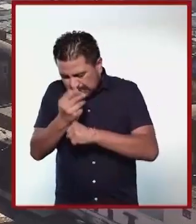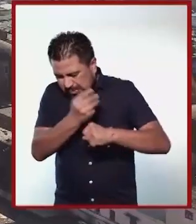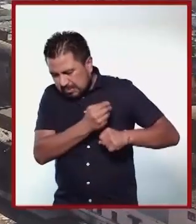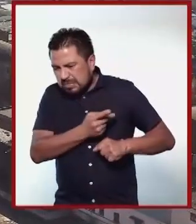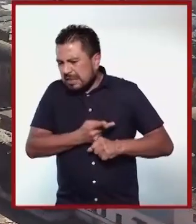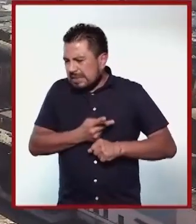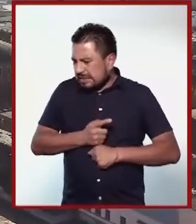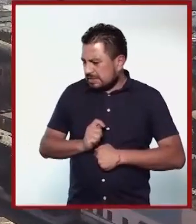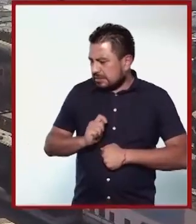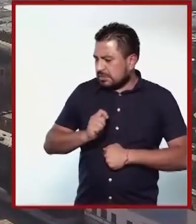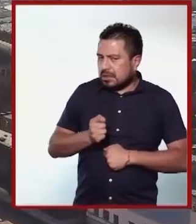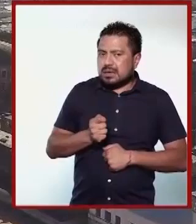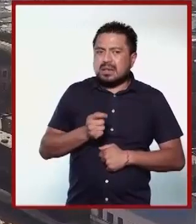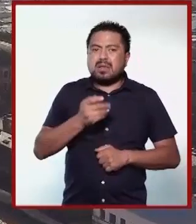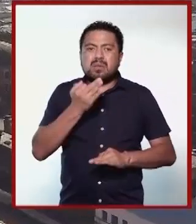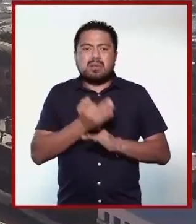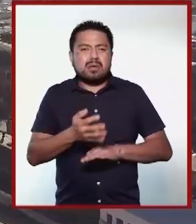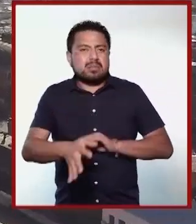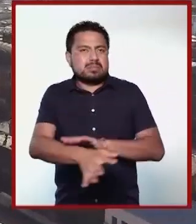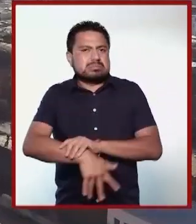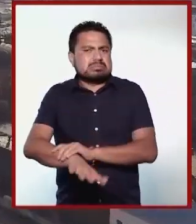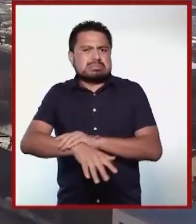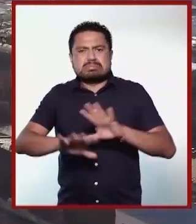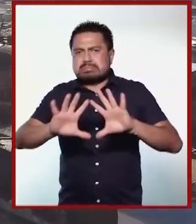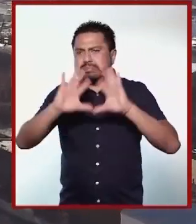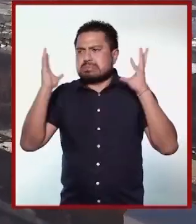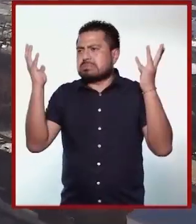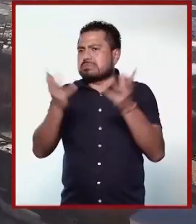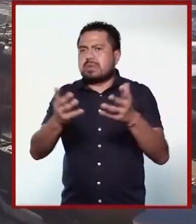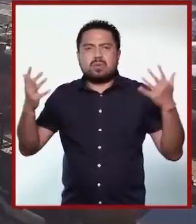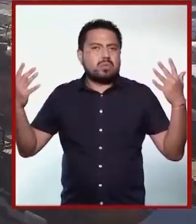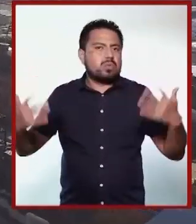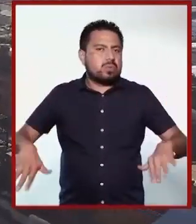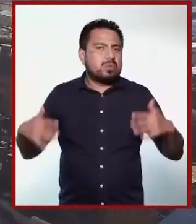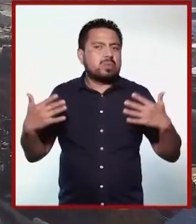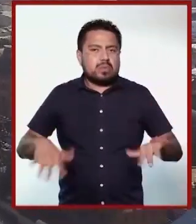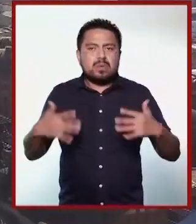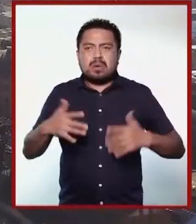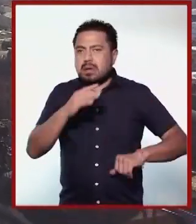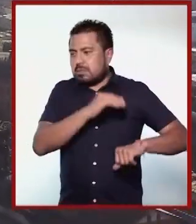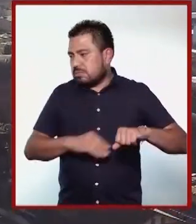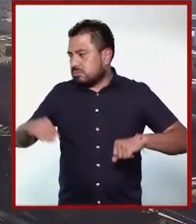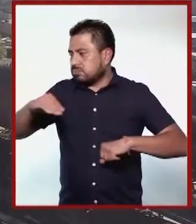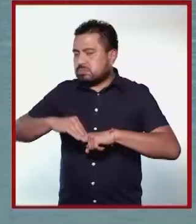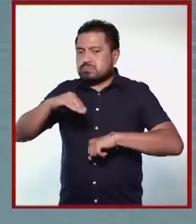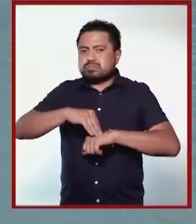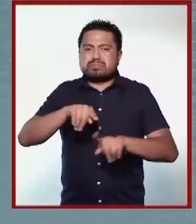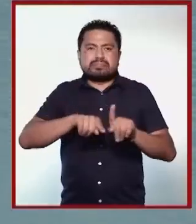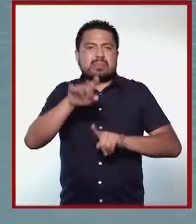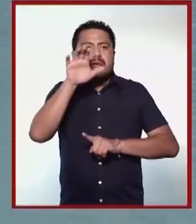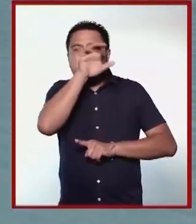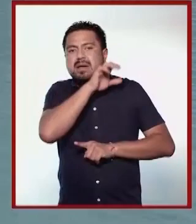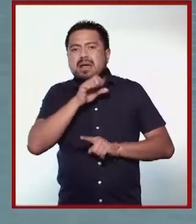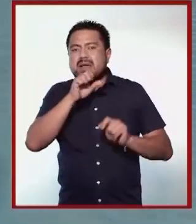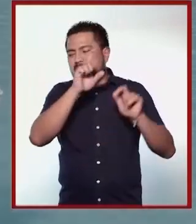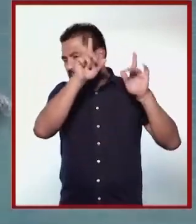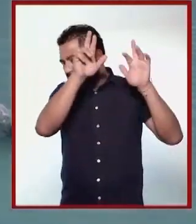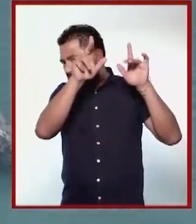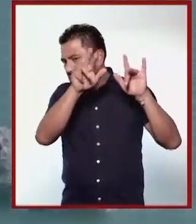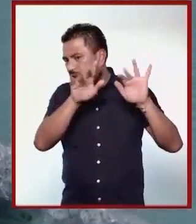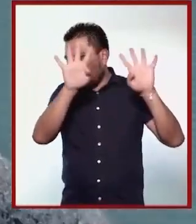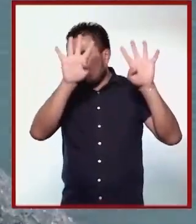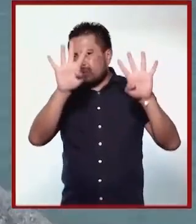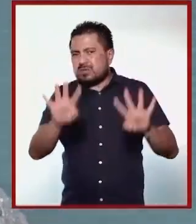pasando. Hemos contaminado demasiado el planeta. Ha aumentado la temperatura que está derritiendo los polos,